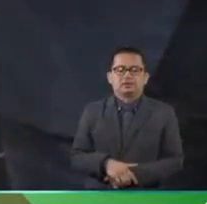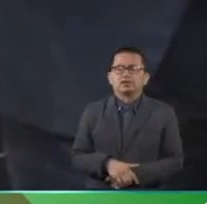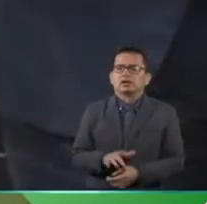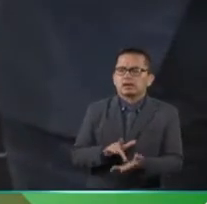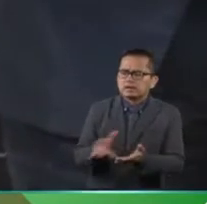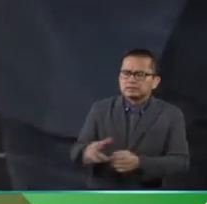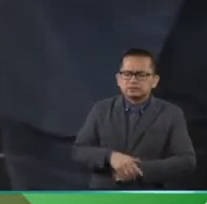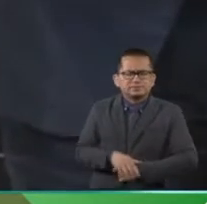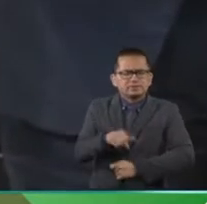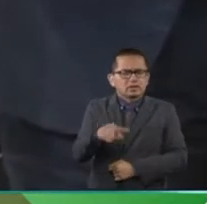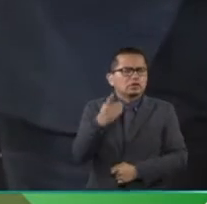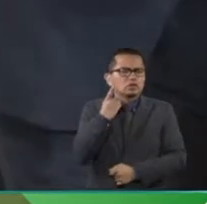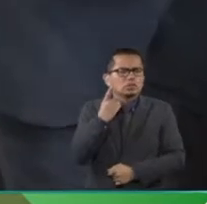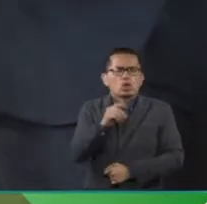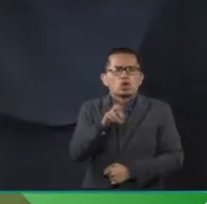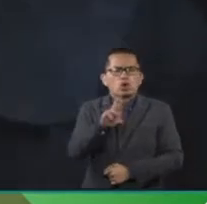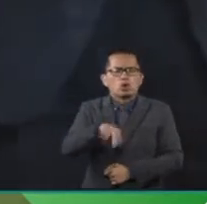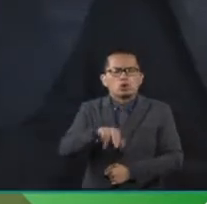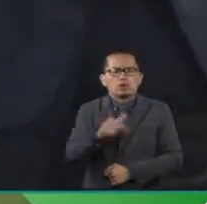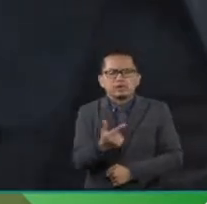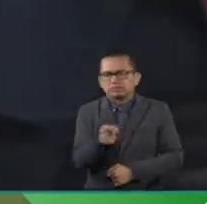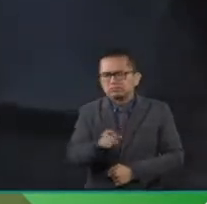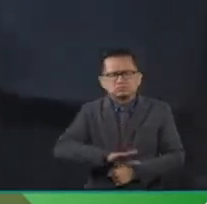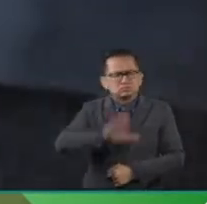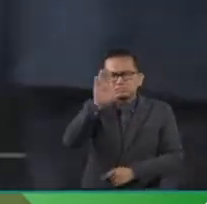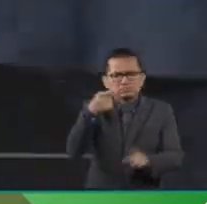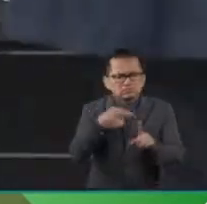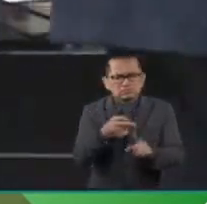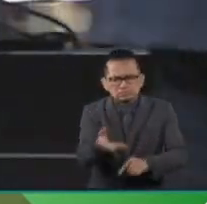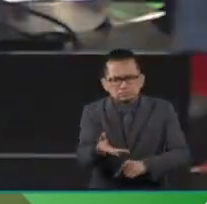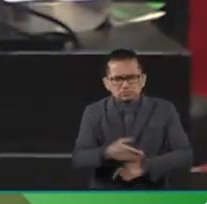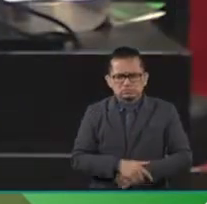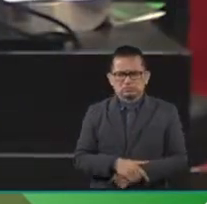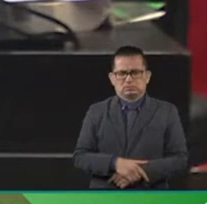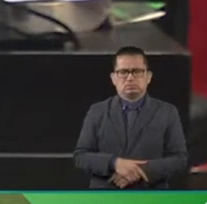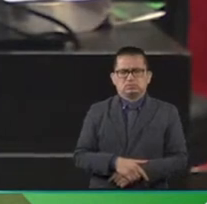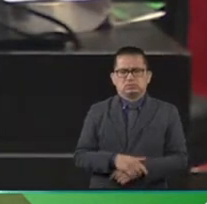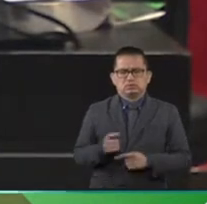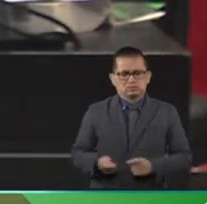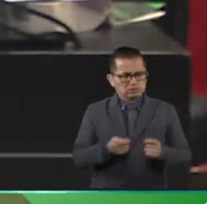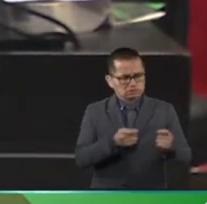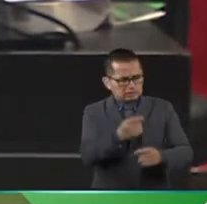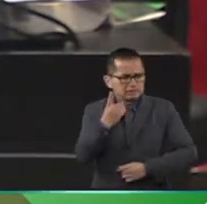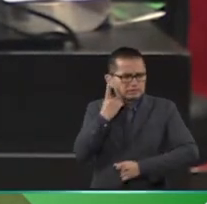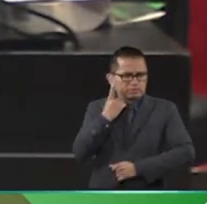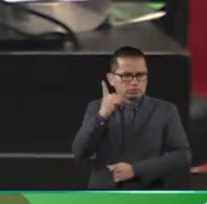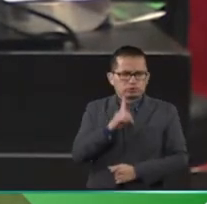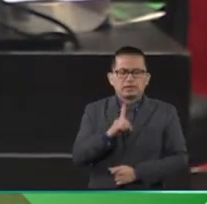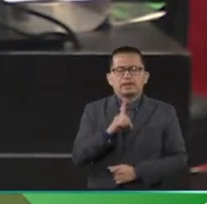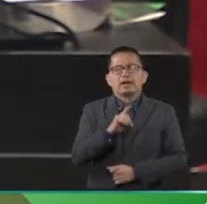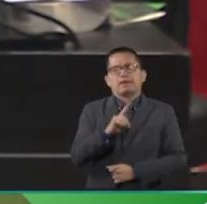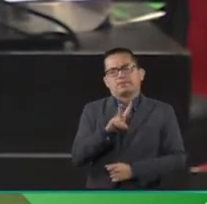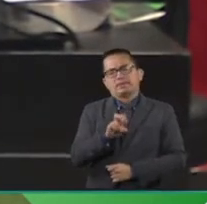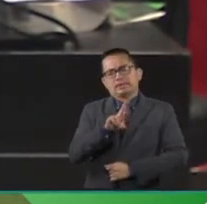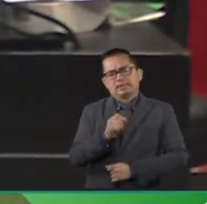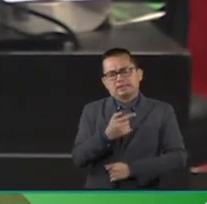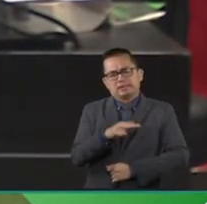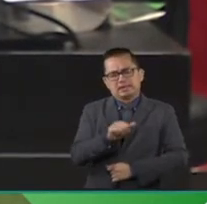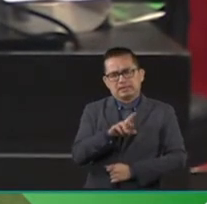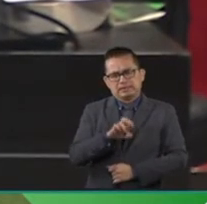con qué objeto tiene ahora el uso de la palabra el diputada Iraís Virginia reyes de la torre de movimiento